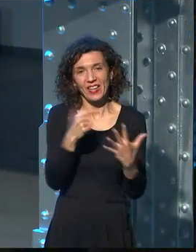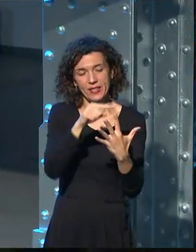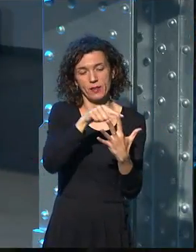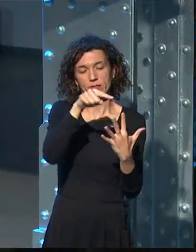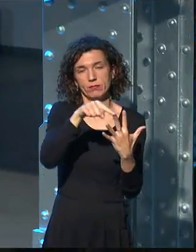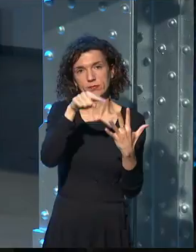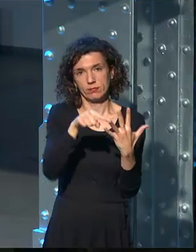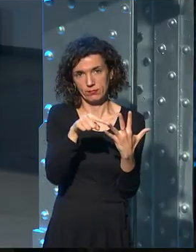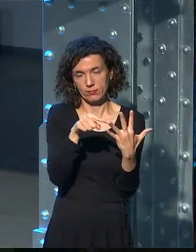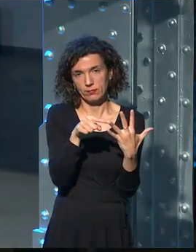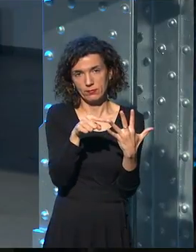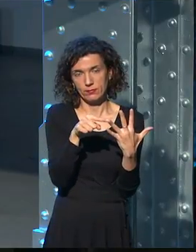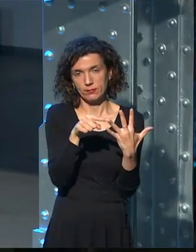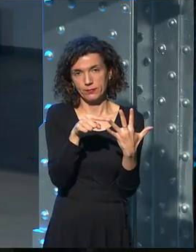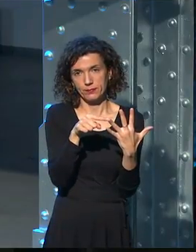ya.